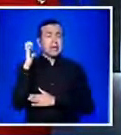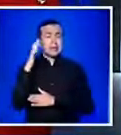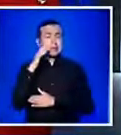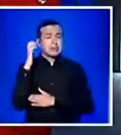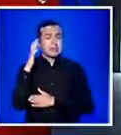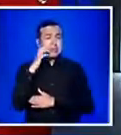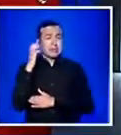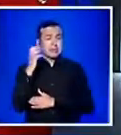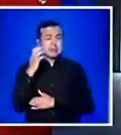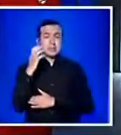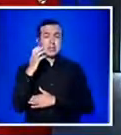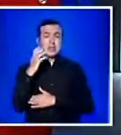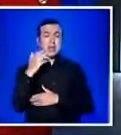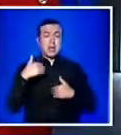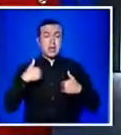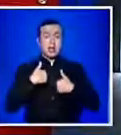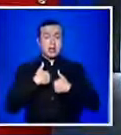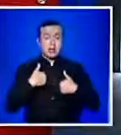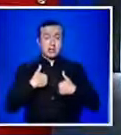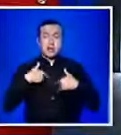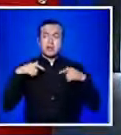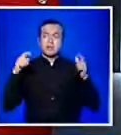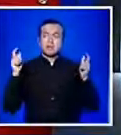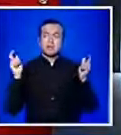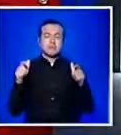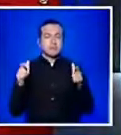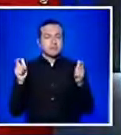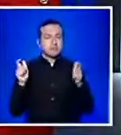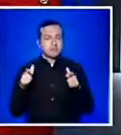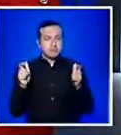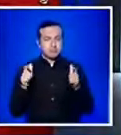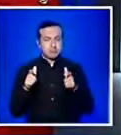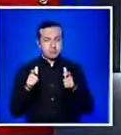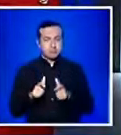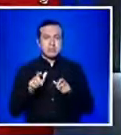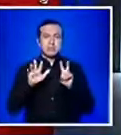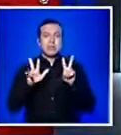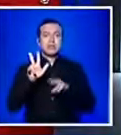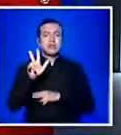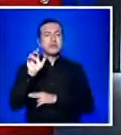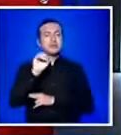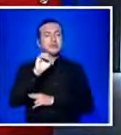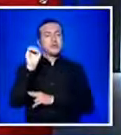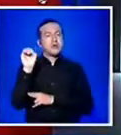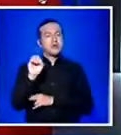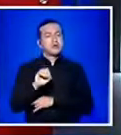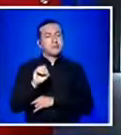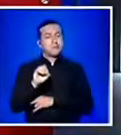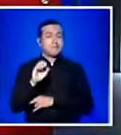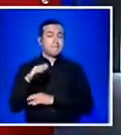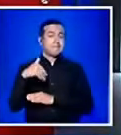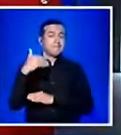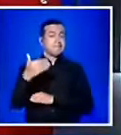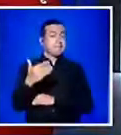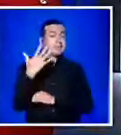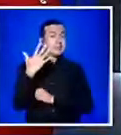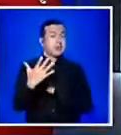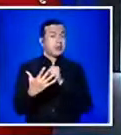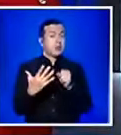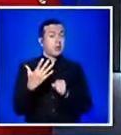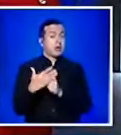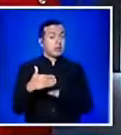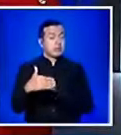tamaño promedio de las poblaciones de vida silvestre disminuyó en 73%. Los próximos 5 años